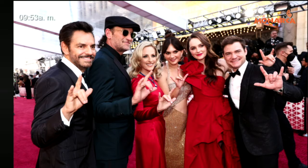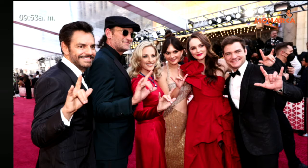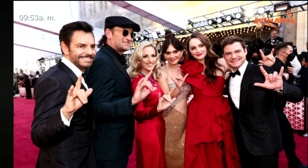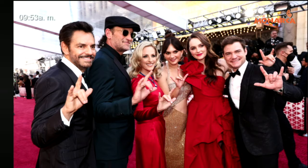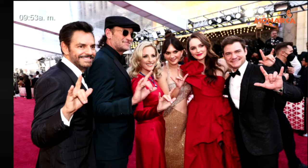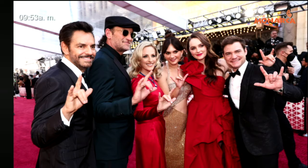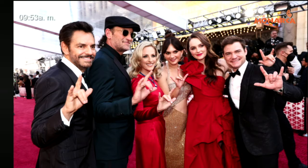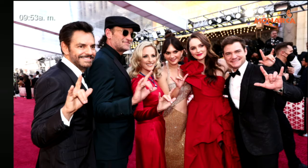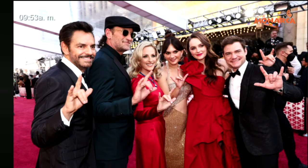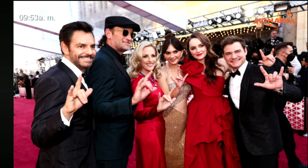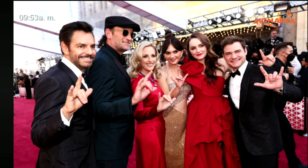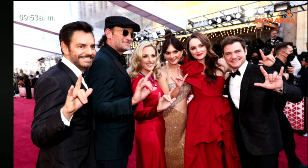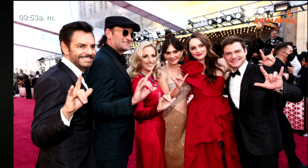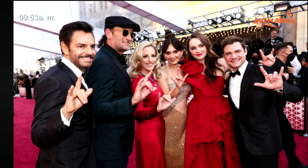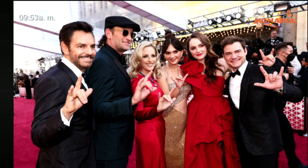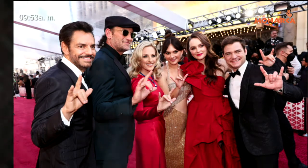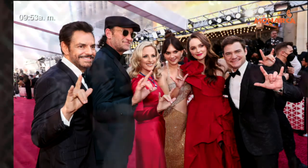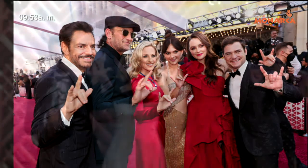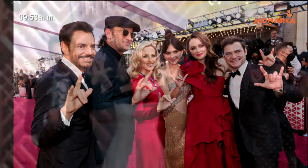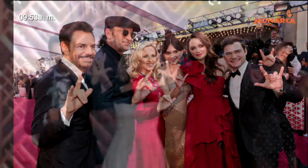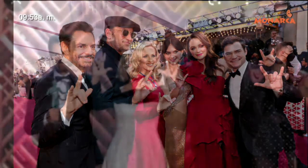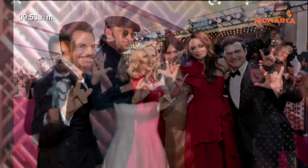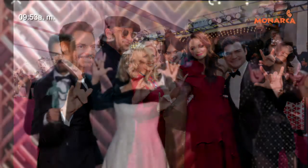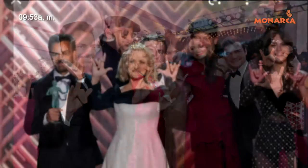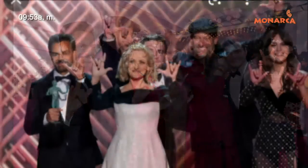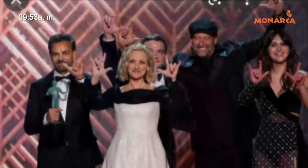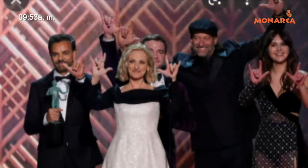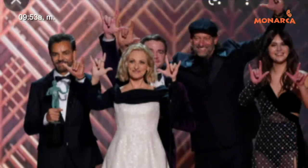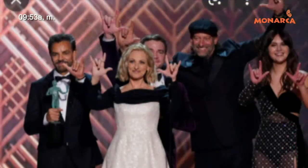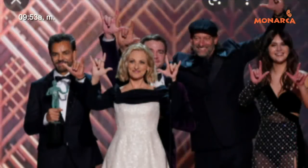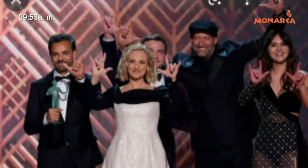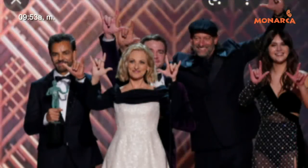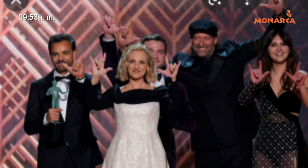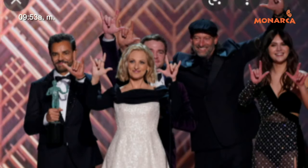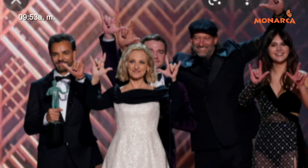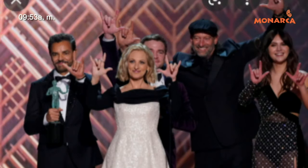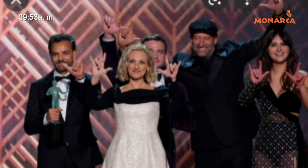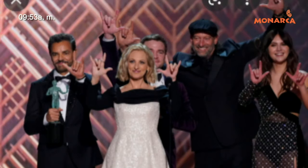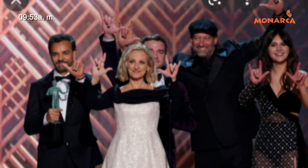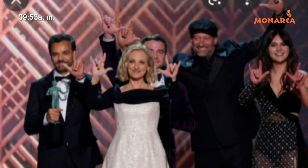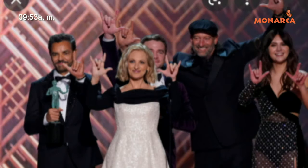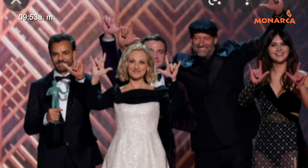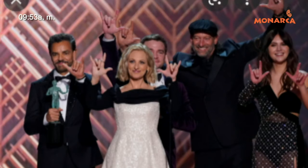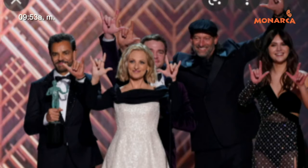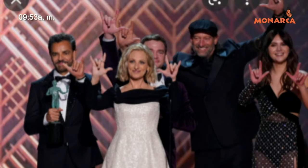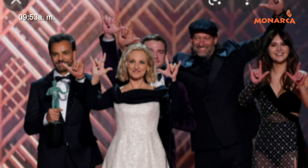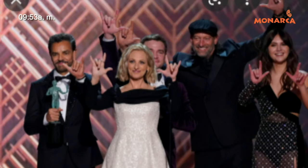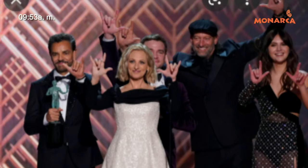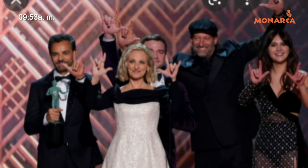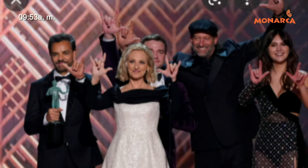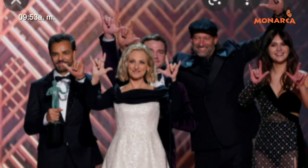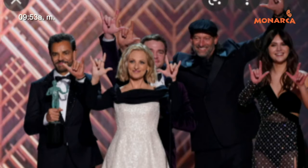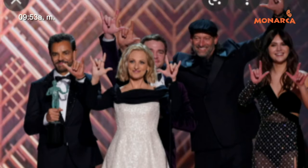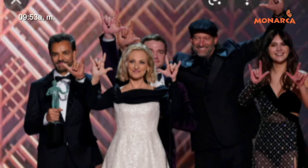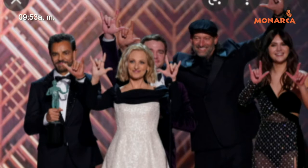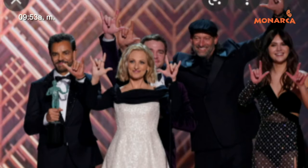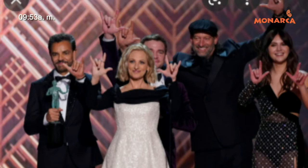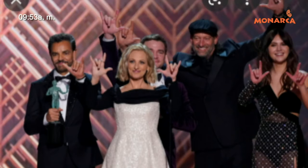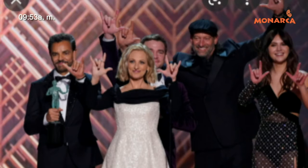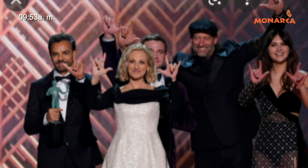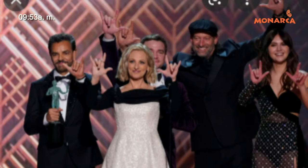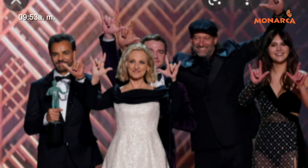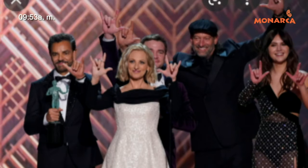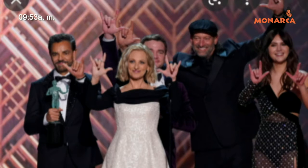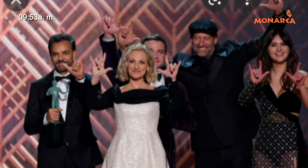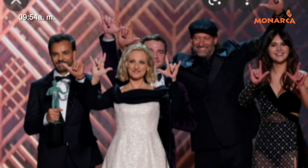poco, durante la que resta del fin de semana, les voy a contar varias cosas que se me hicieron muy importantes.